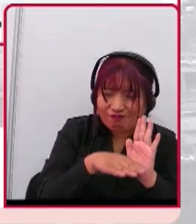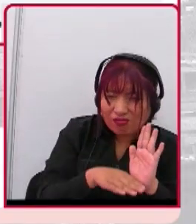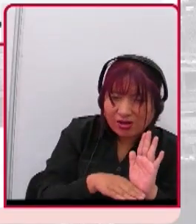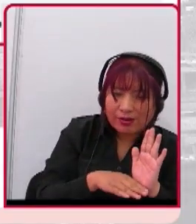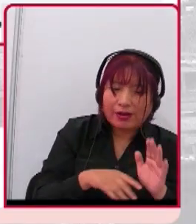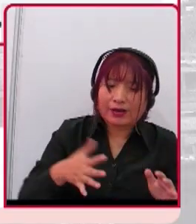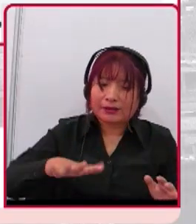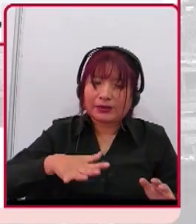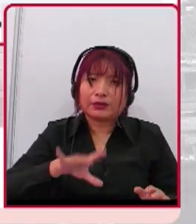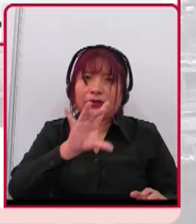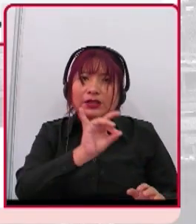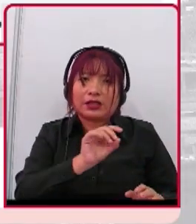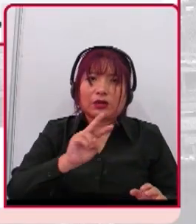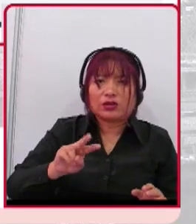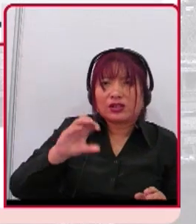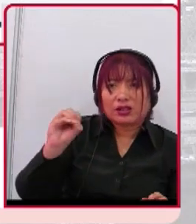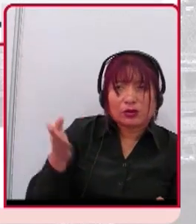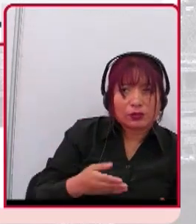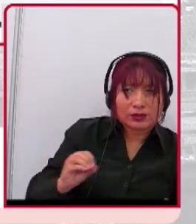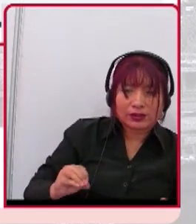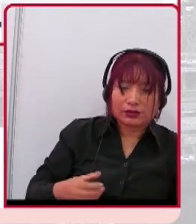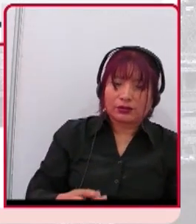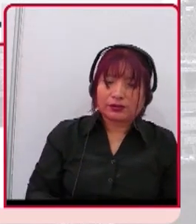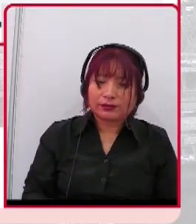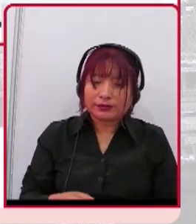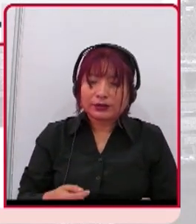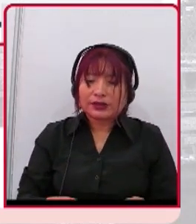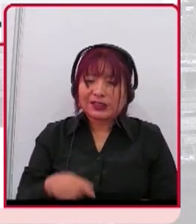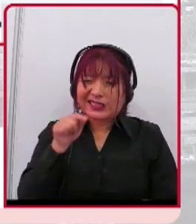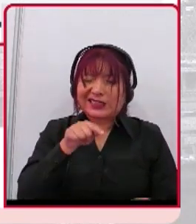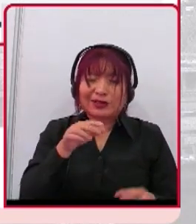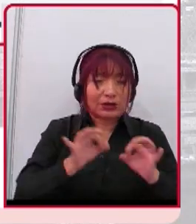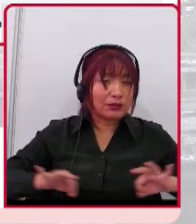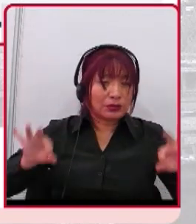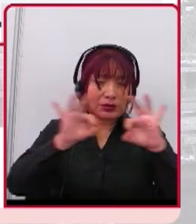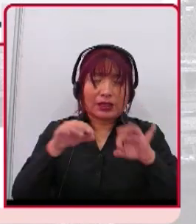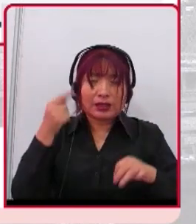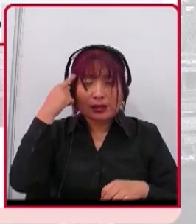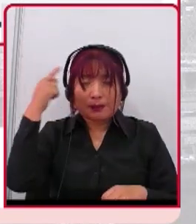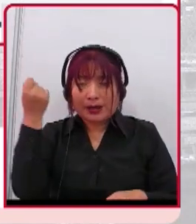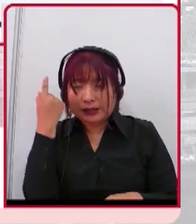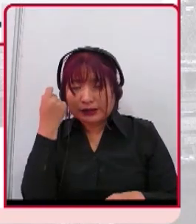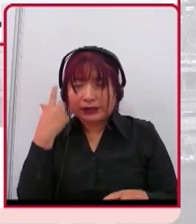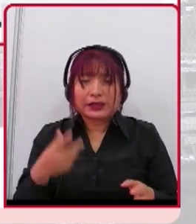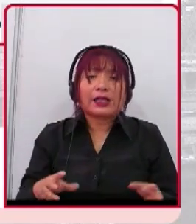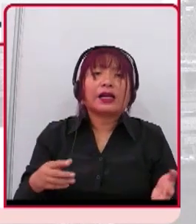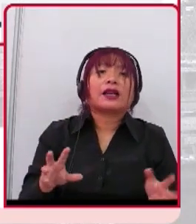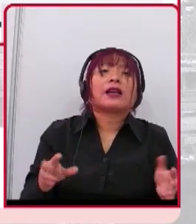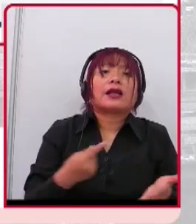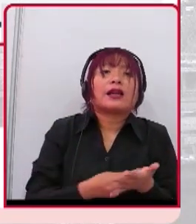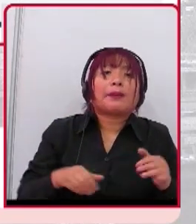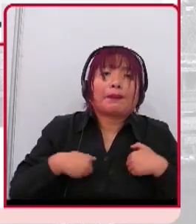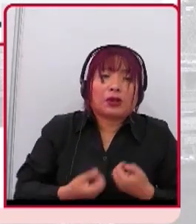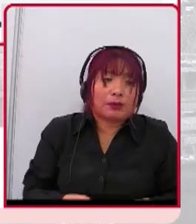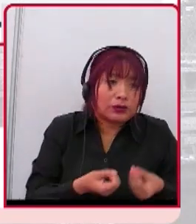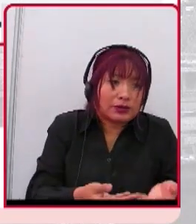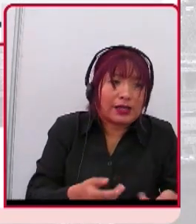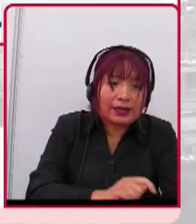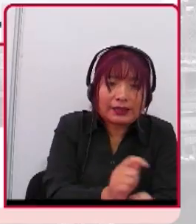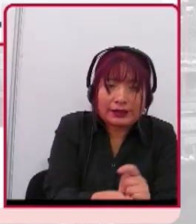llegábamos a valores de 82%. Esto nos marcaba un hito importante para poder implementar qué cosas hacíamos de